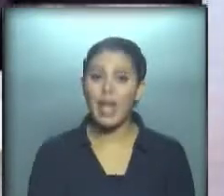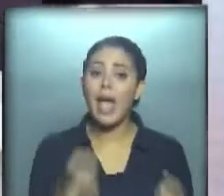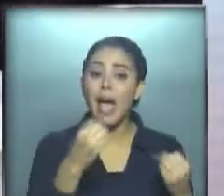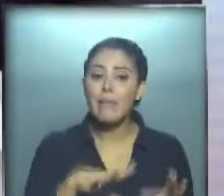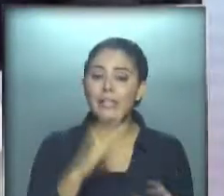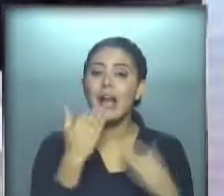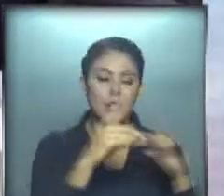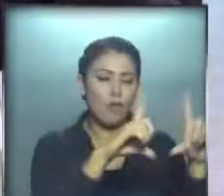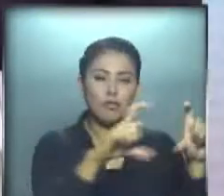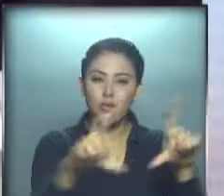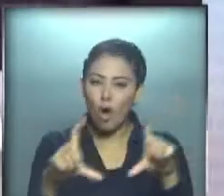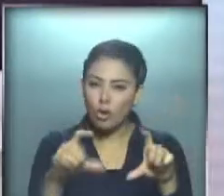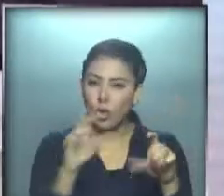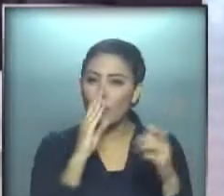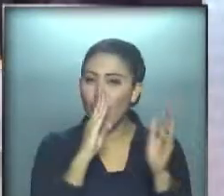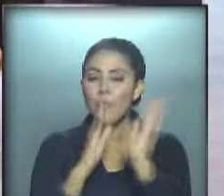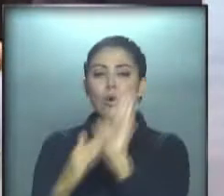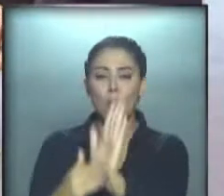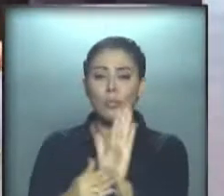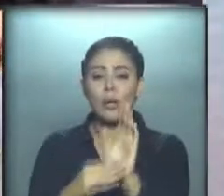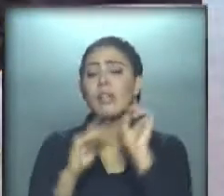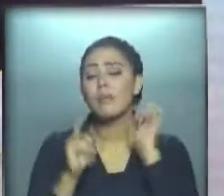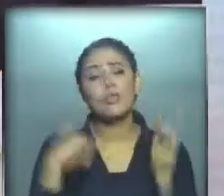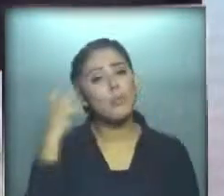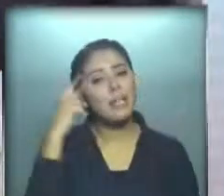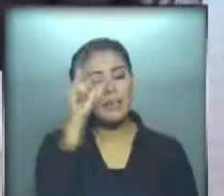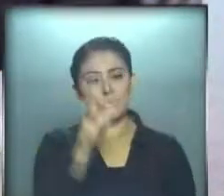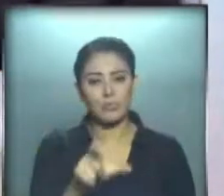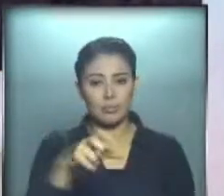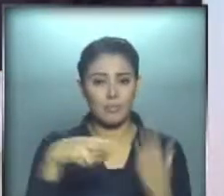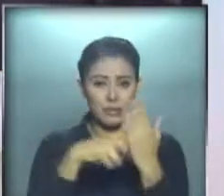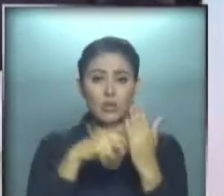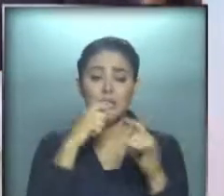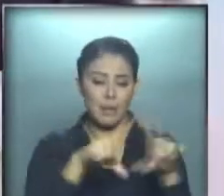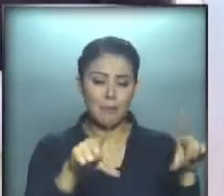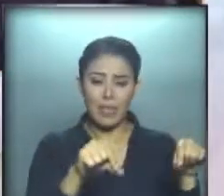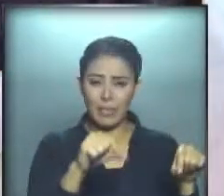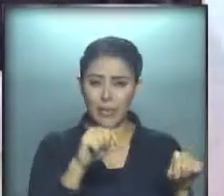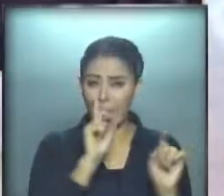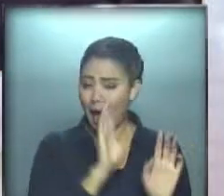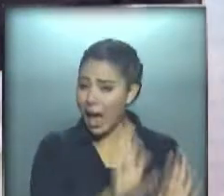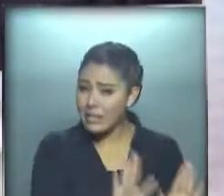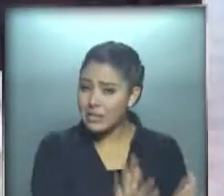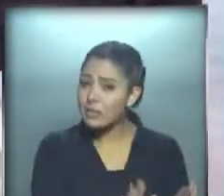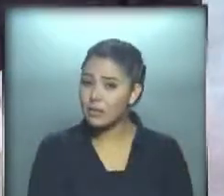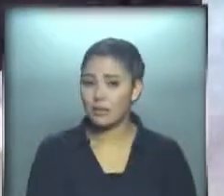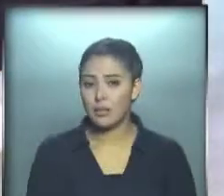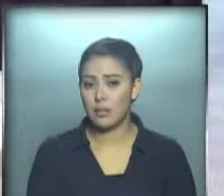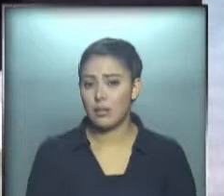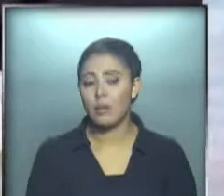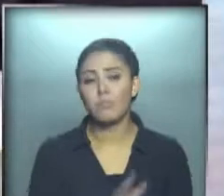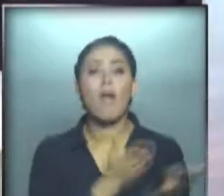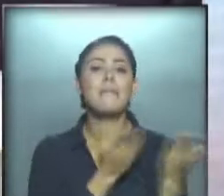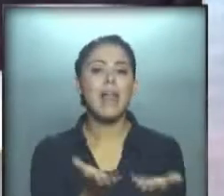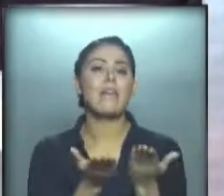estas fotos poder determinar, porque también consideramos que Campagnoli en general con una patente de estas, que es un